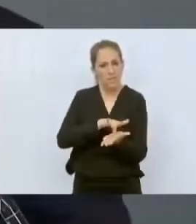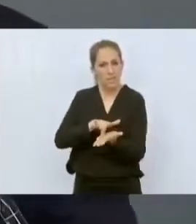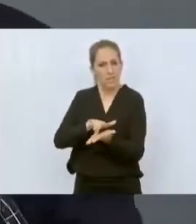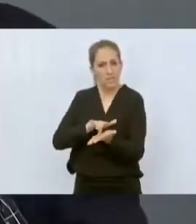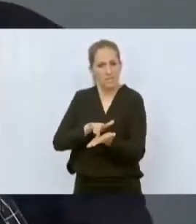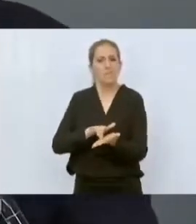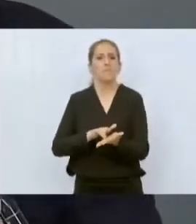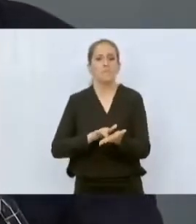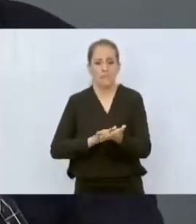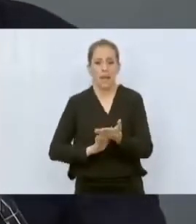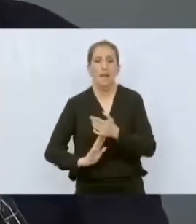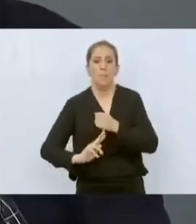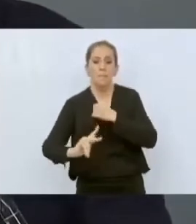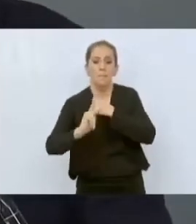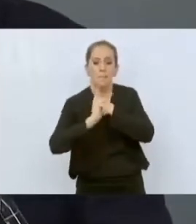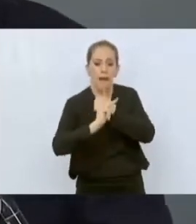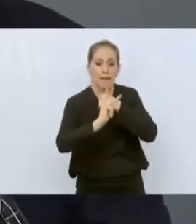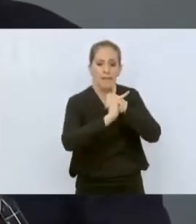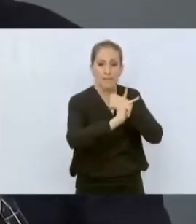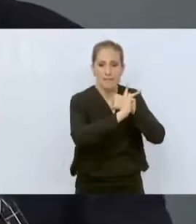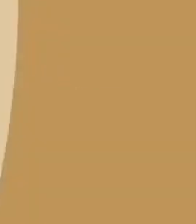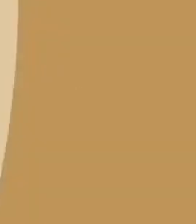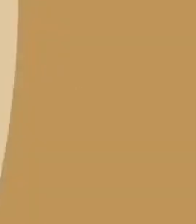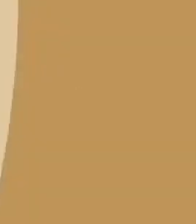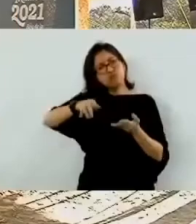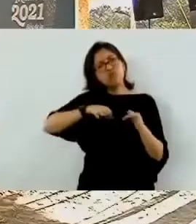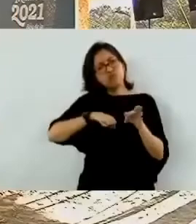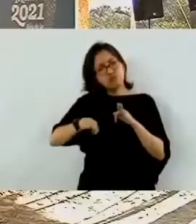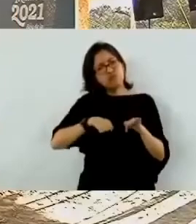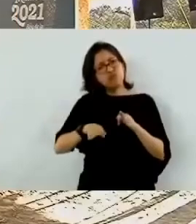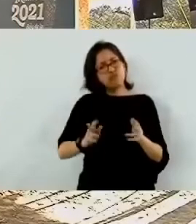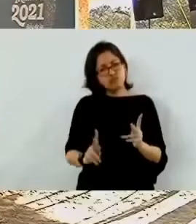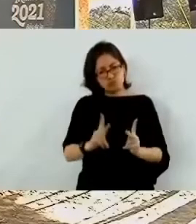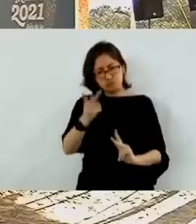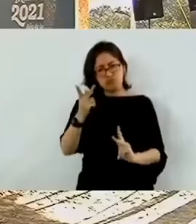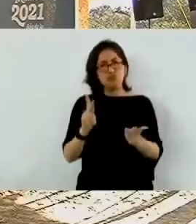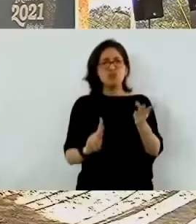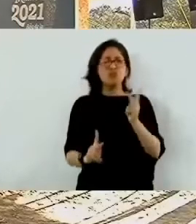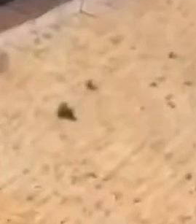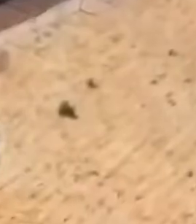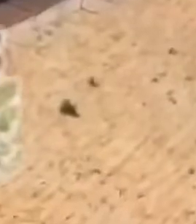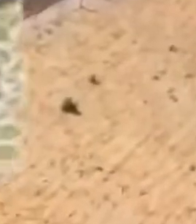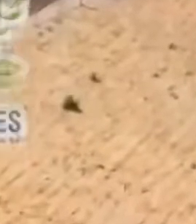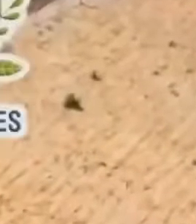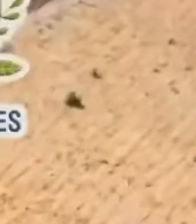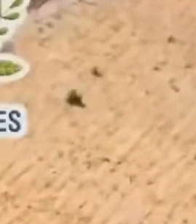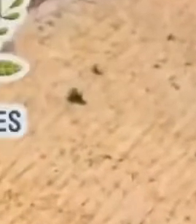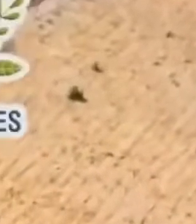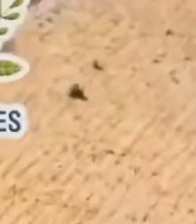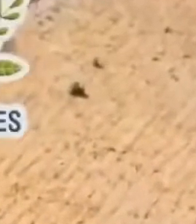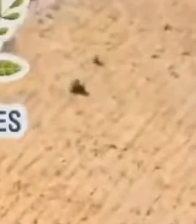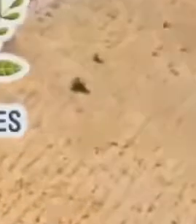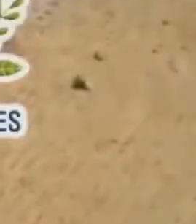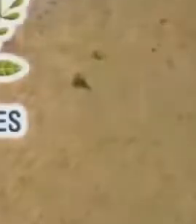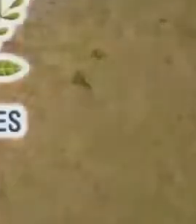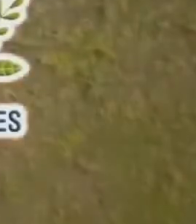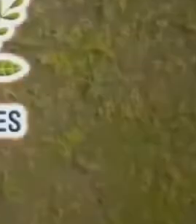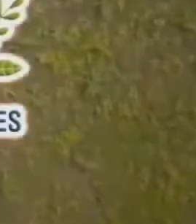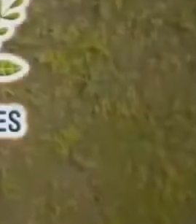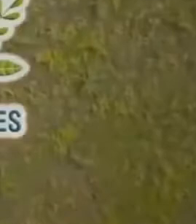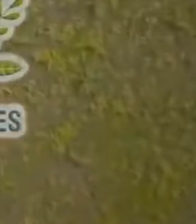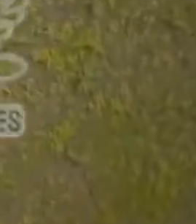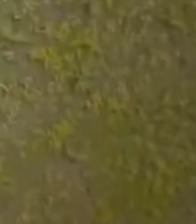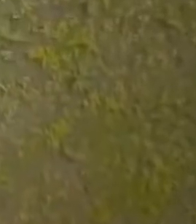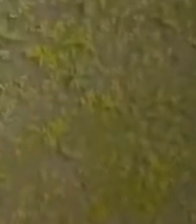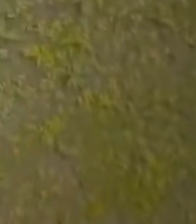los países centroamericanos. El presidente atestiguó los avances del programa de reforestación Sembrando